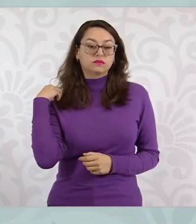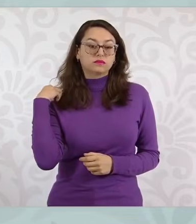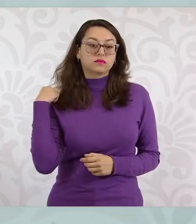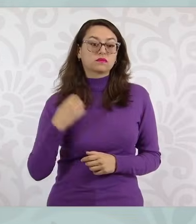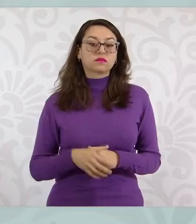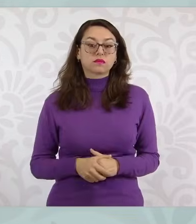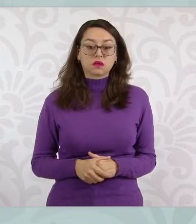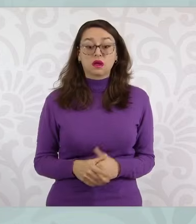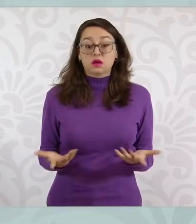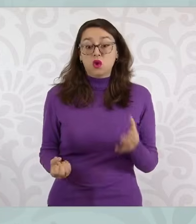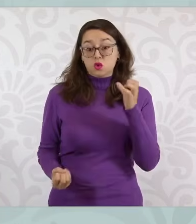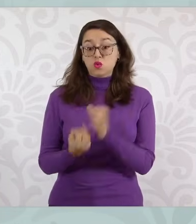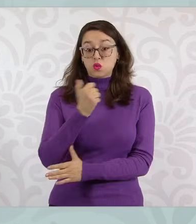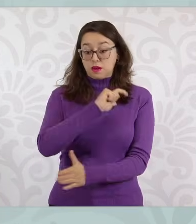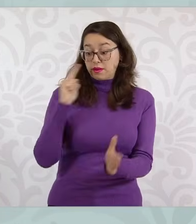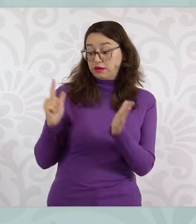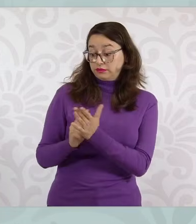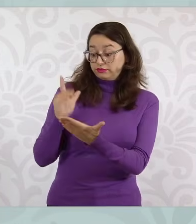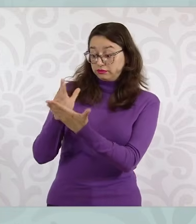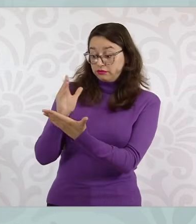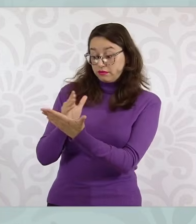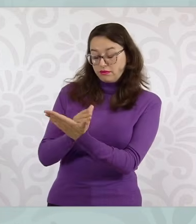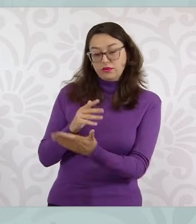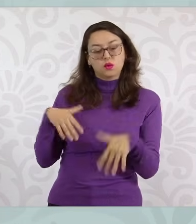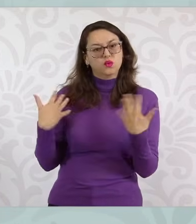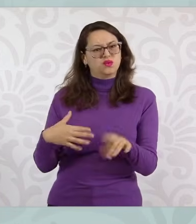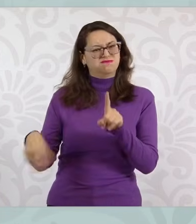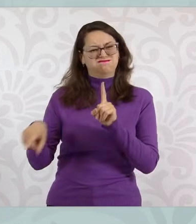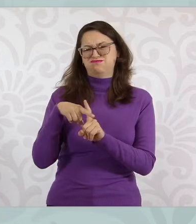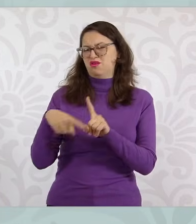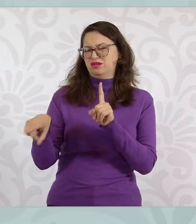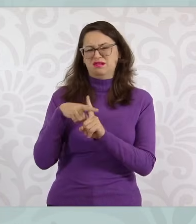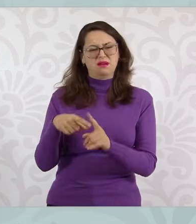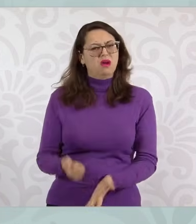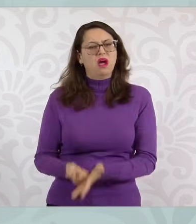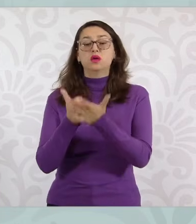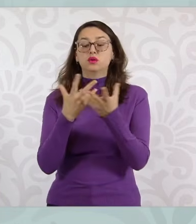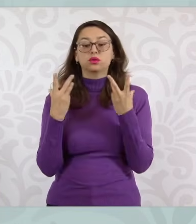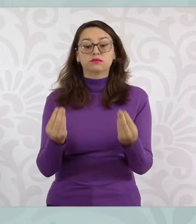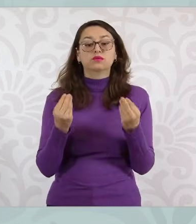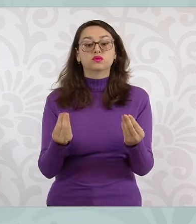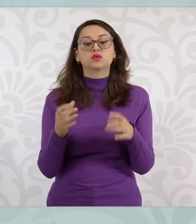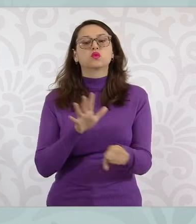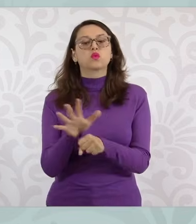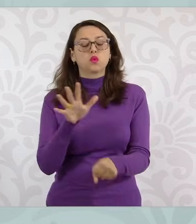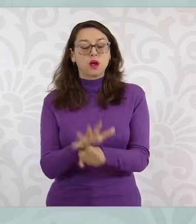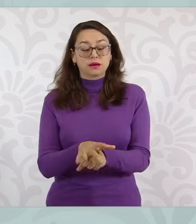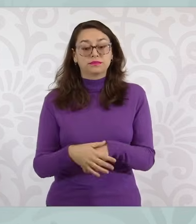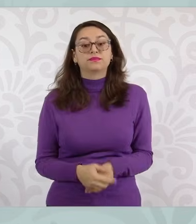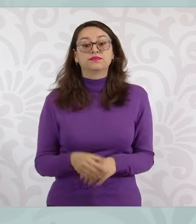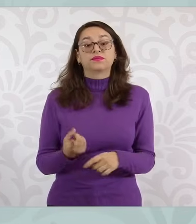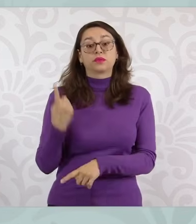han permitido todas estas acciones que permitió la nueva ley. ¿Cuáles son? Tuvimos un incremento en la recaudación